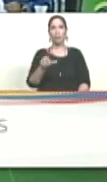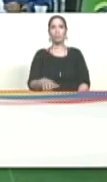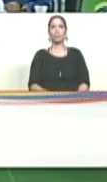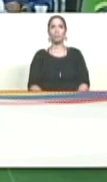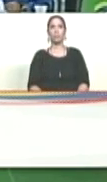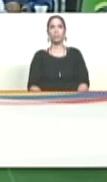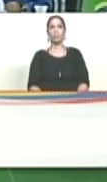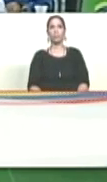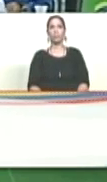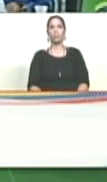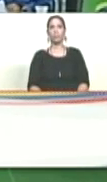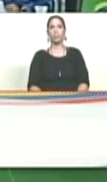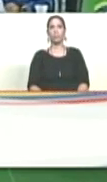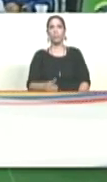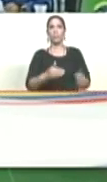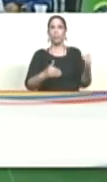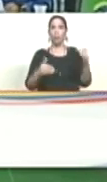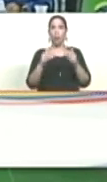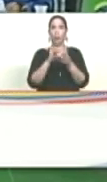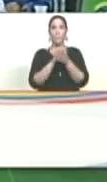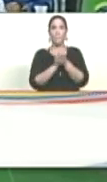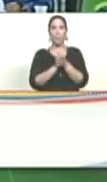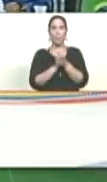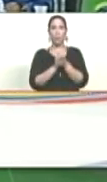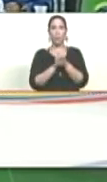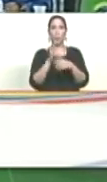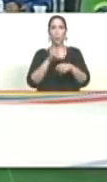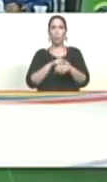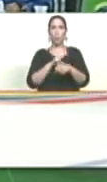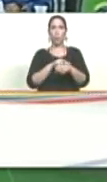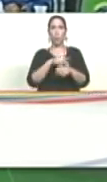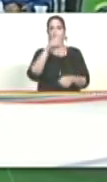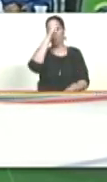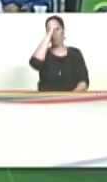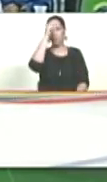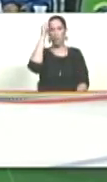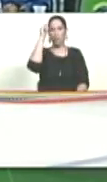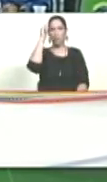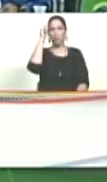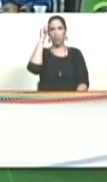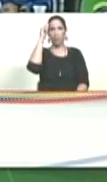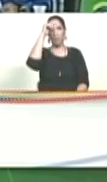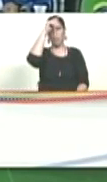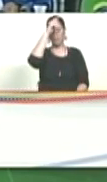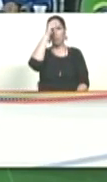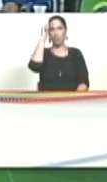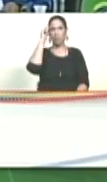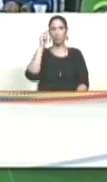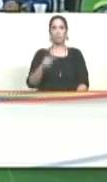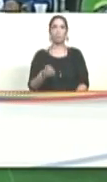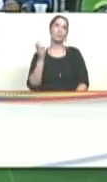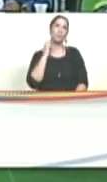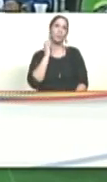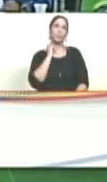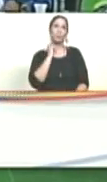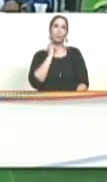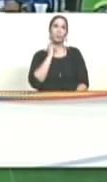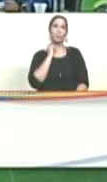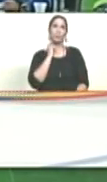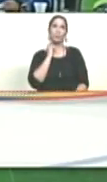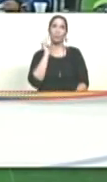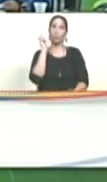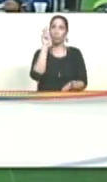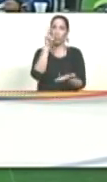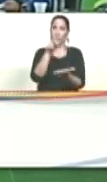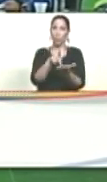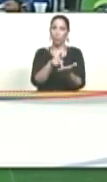al fiscal general, compañero doctor Tarek William Satt, quien acaba de enviar a una funcionaria del más